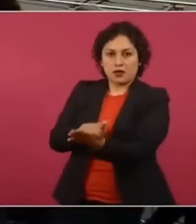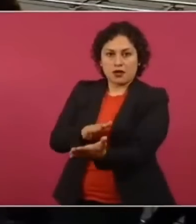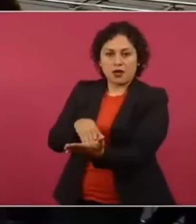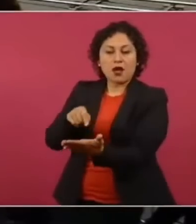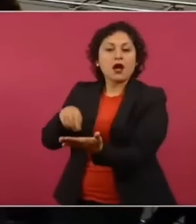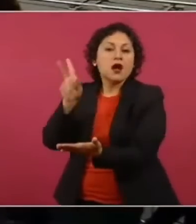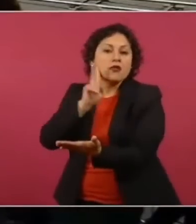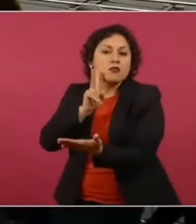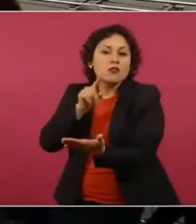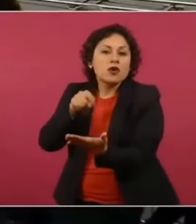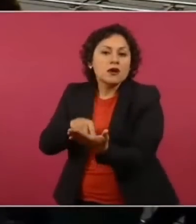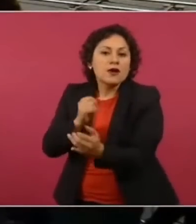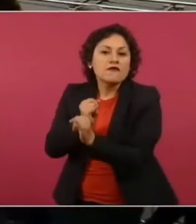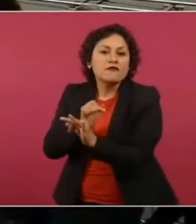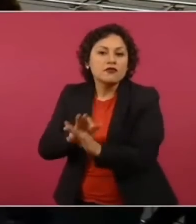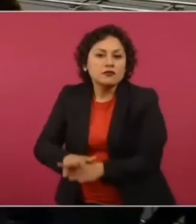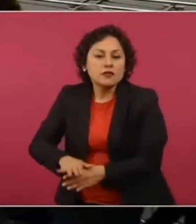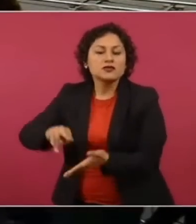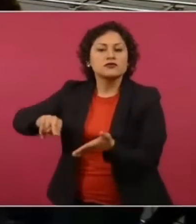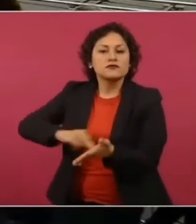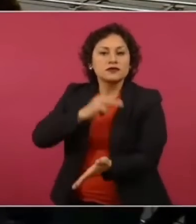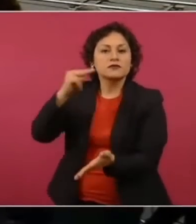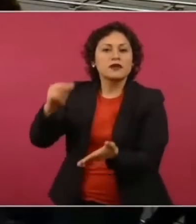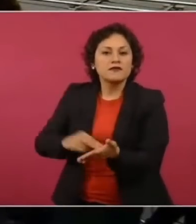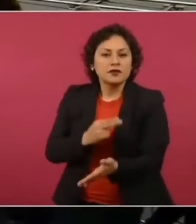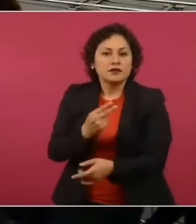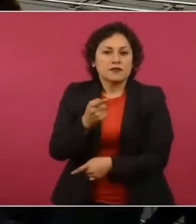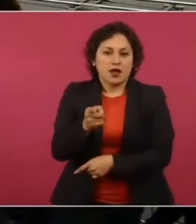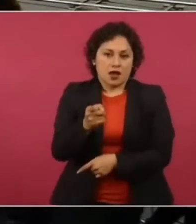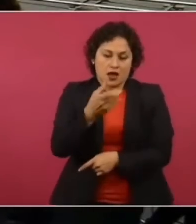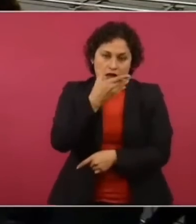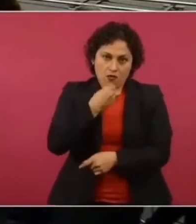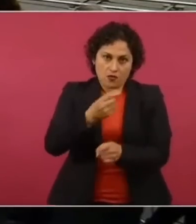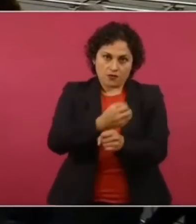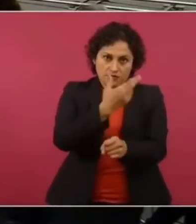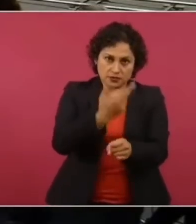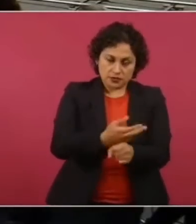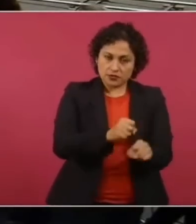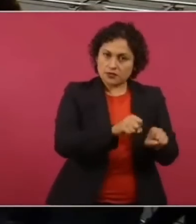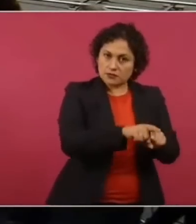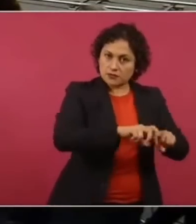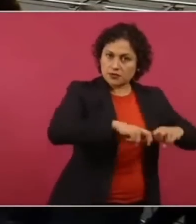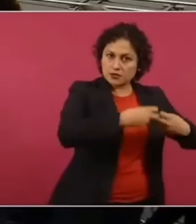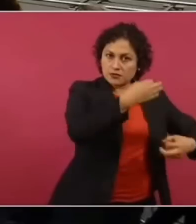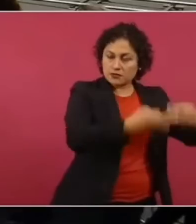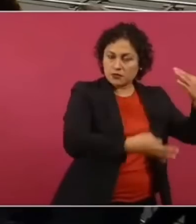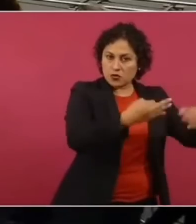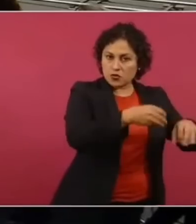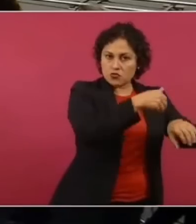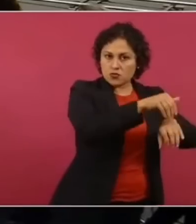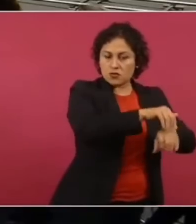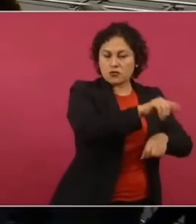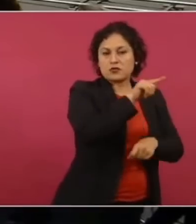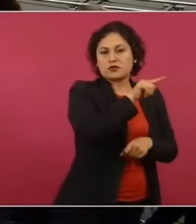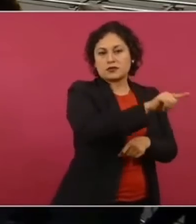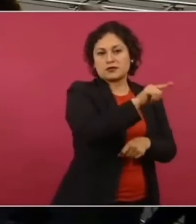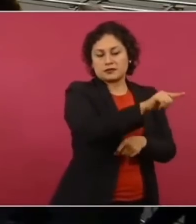información que dan cuenta de documentos firmados por este secretario del poder del 17